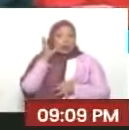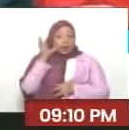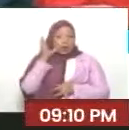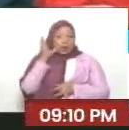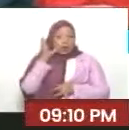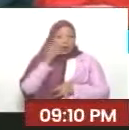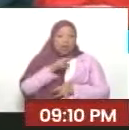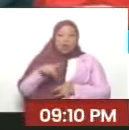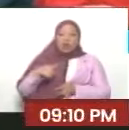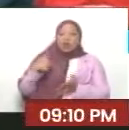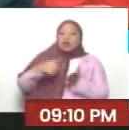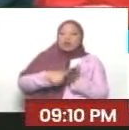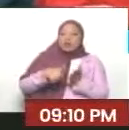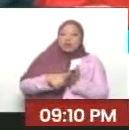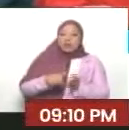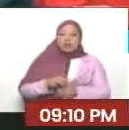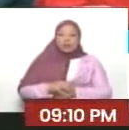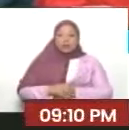nuestra cédula.